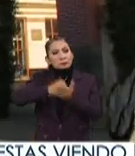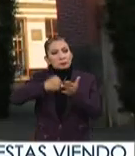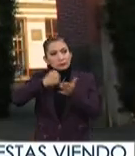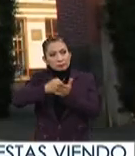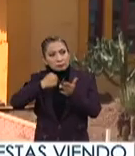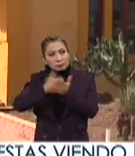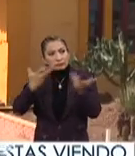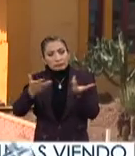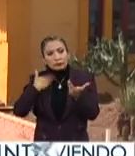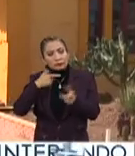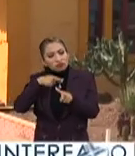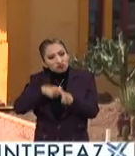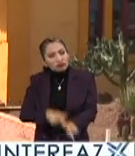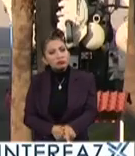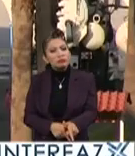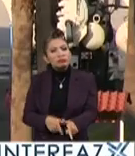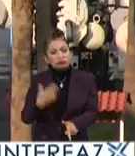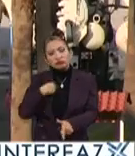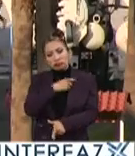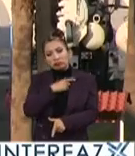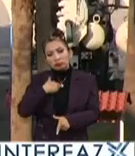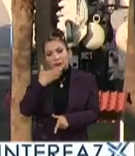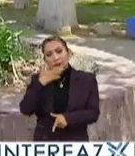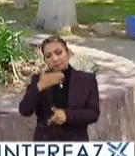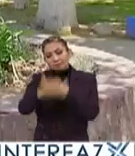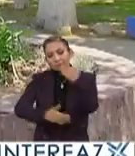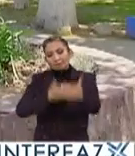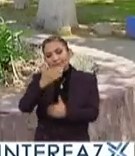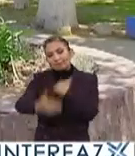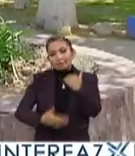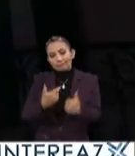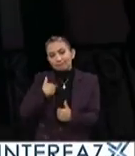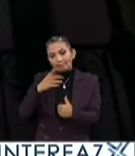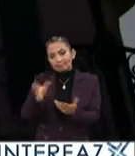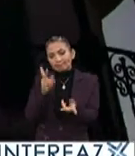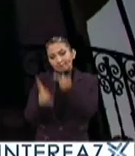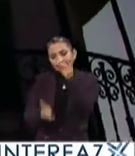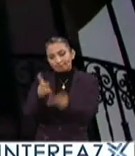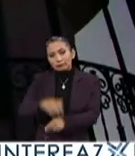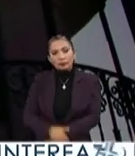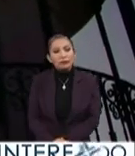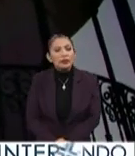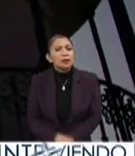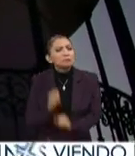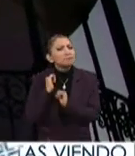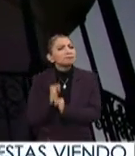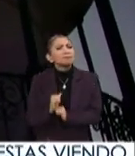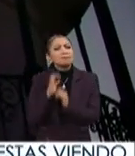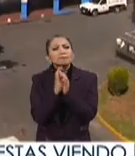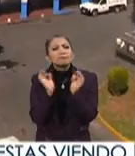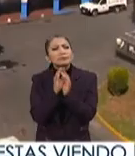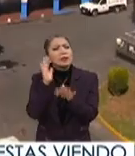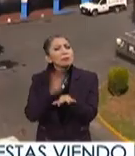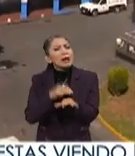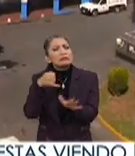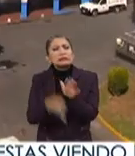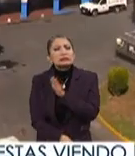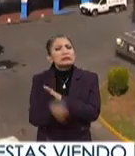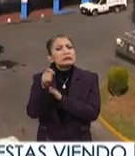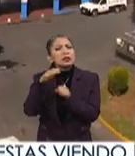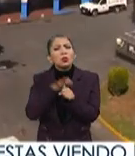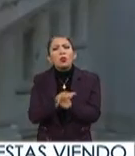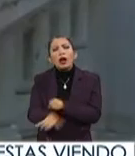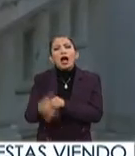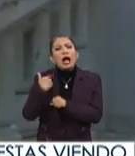en conservarla. Y creo que tenemos buenos avances, y es que hay oportunidad de platicarlos. Rector, cuéntenos un poco más a profundidad